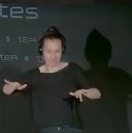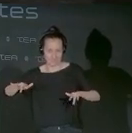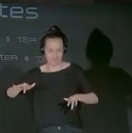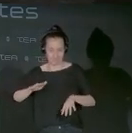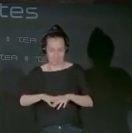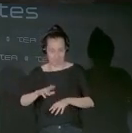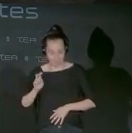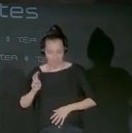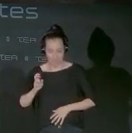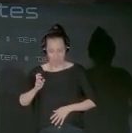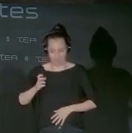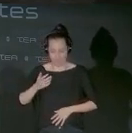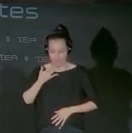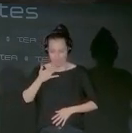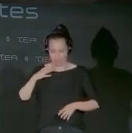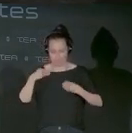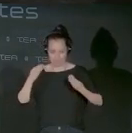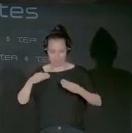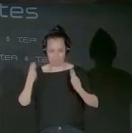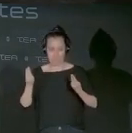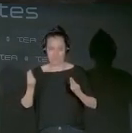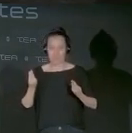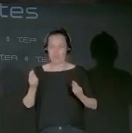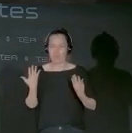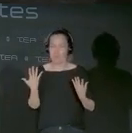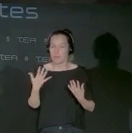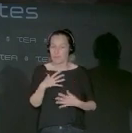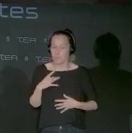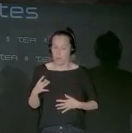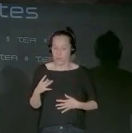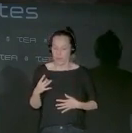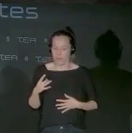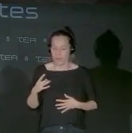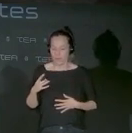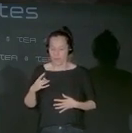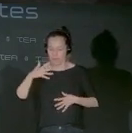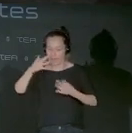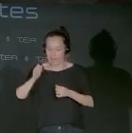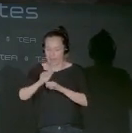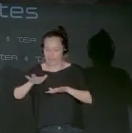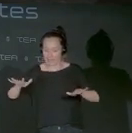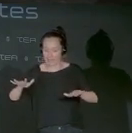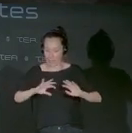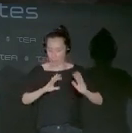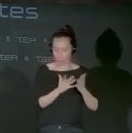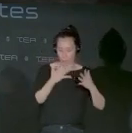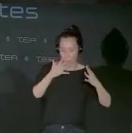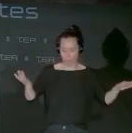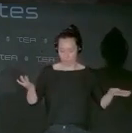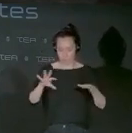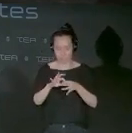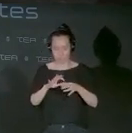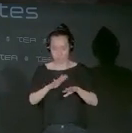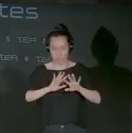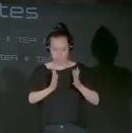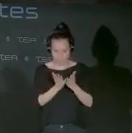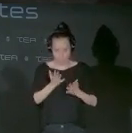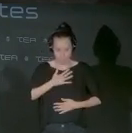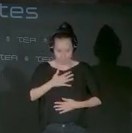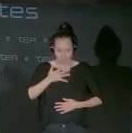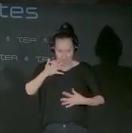entretenida, pero que también pueda eso, estar conectado con nuestro mundo real para poder ampliar nuestro mundo real.